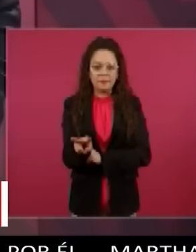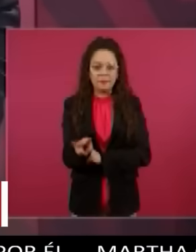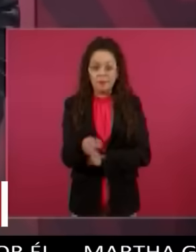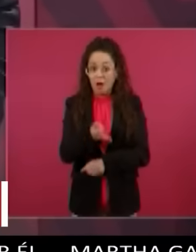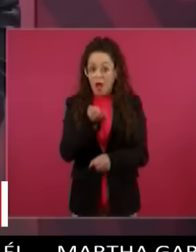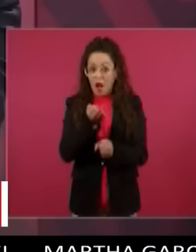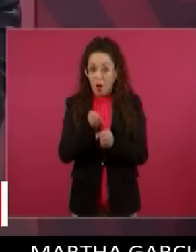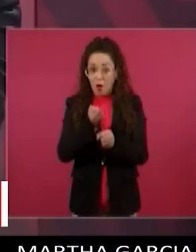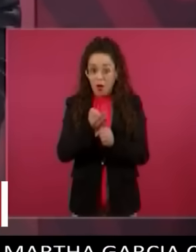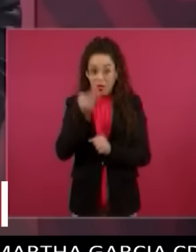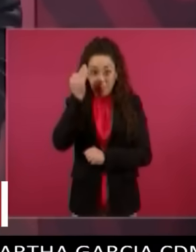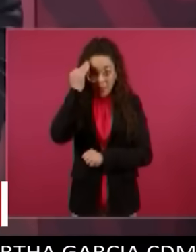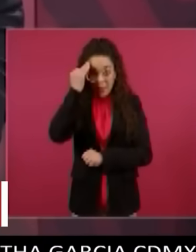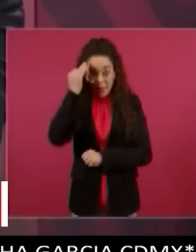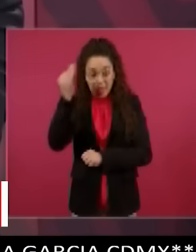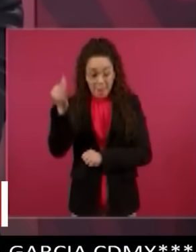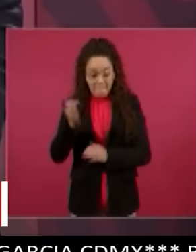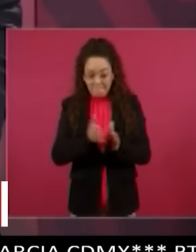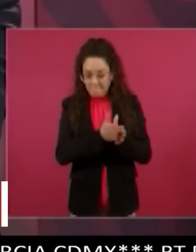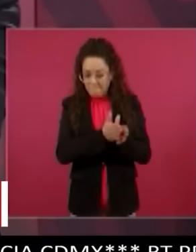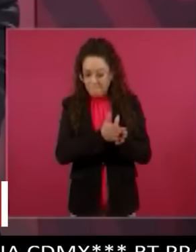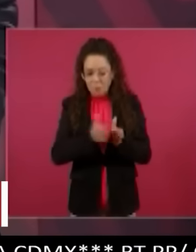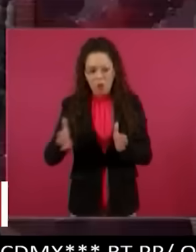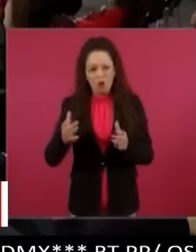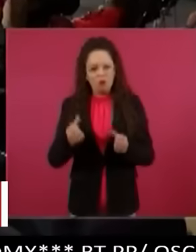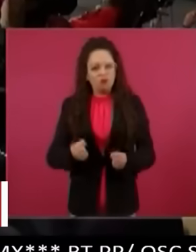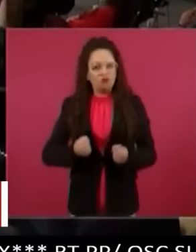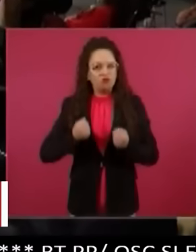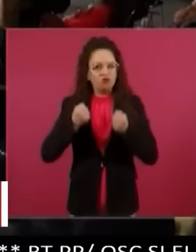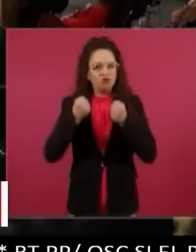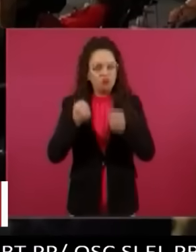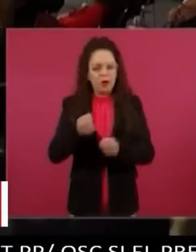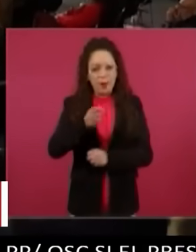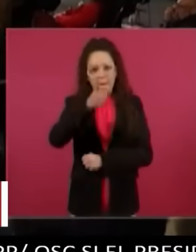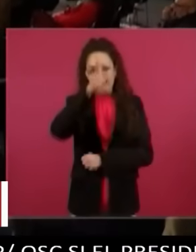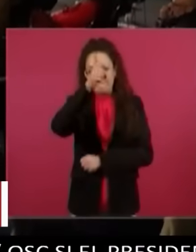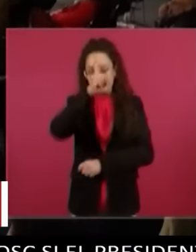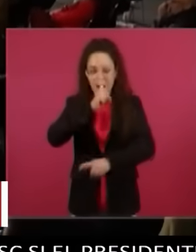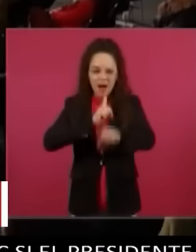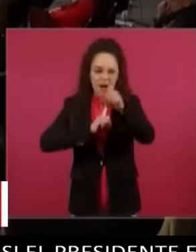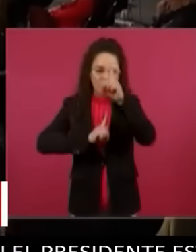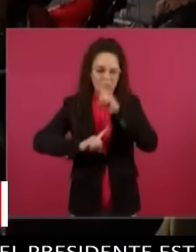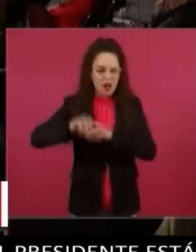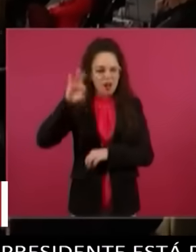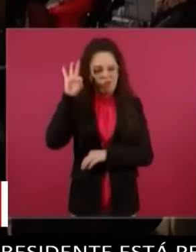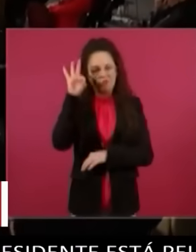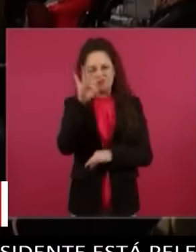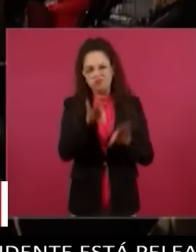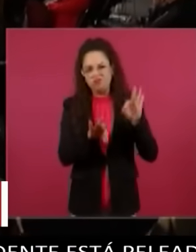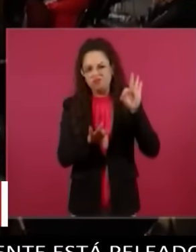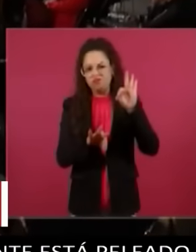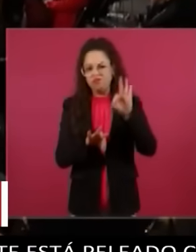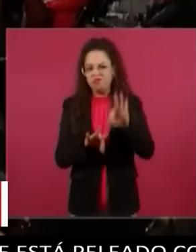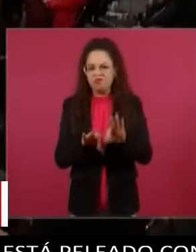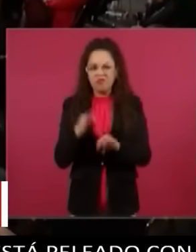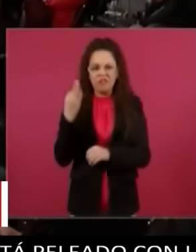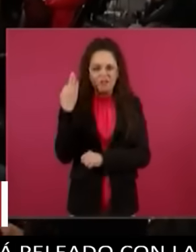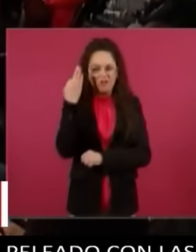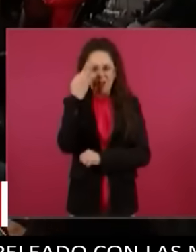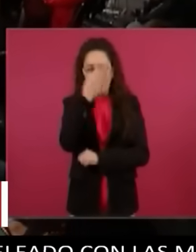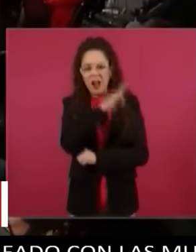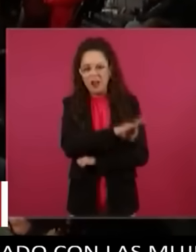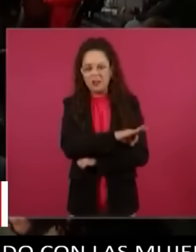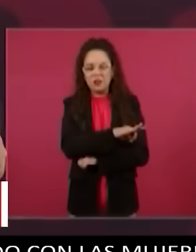nacional sus obras inútiles y dispendiosas para no informar sobre sus exorbitantes